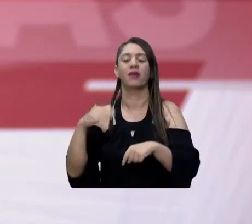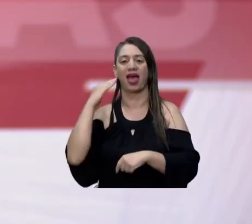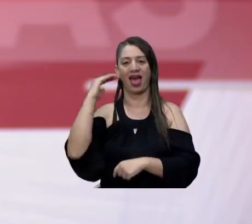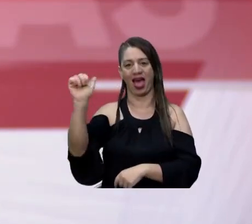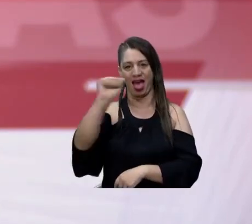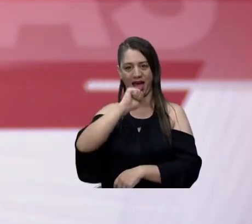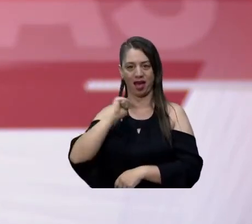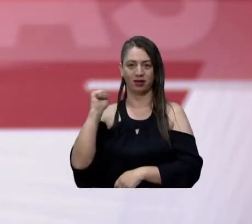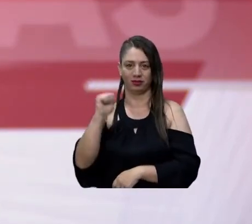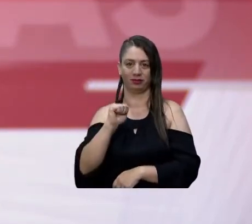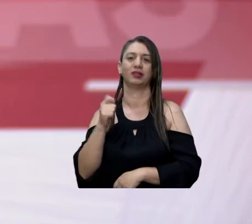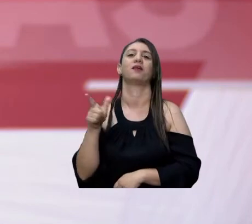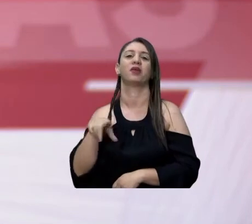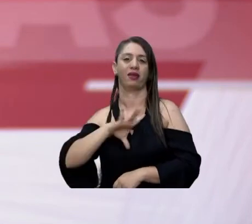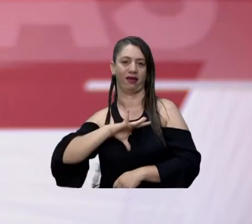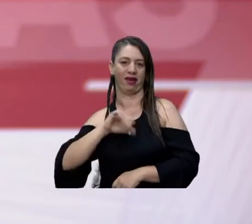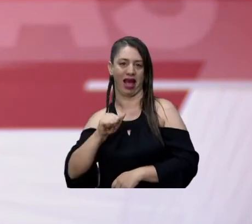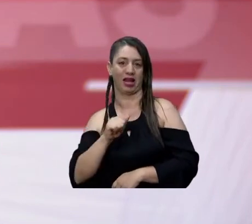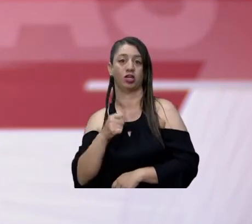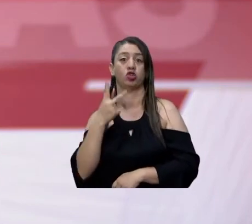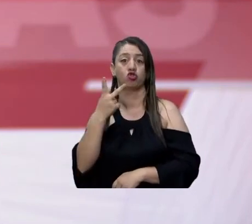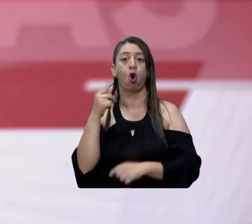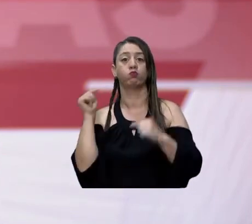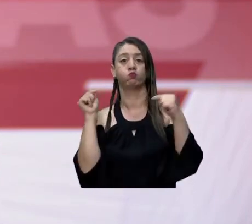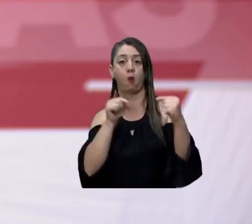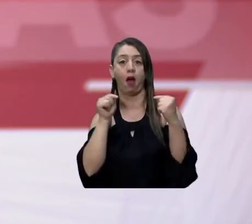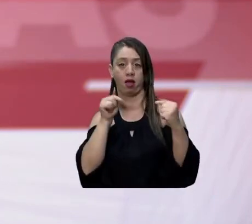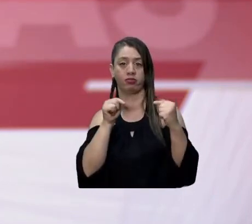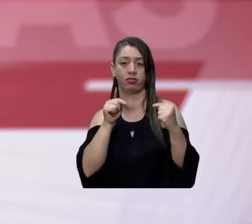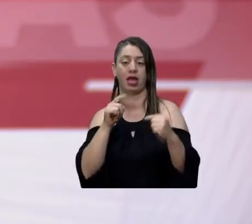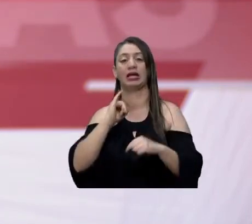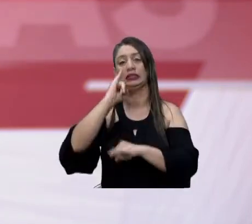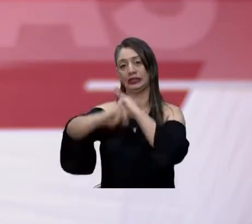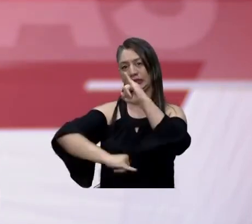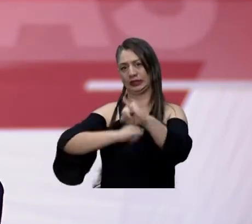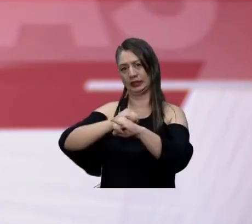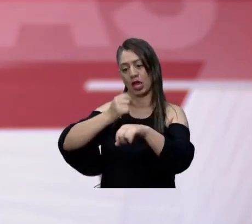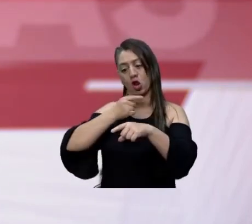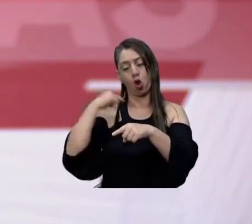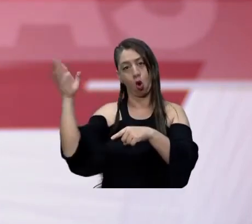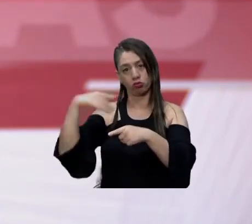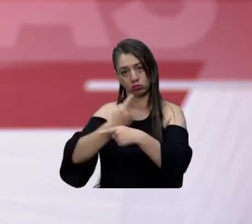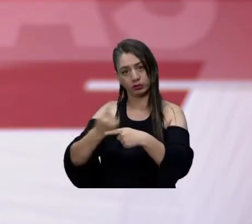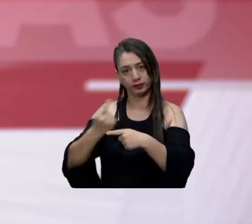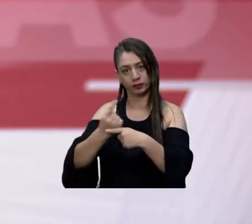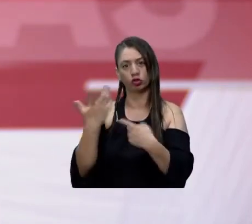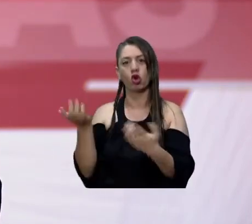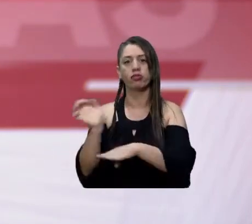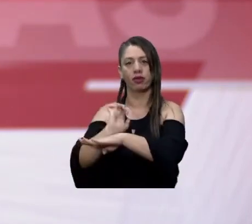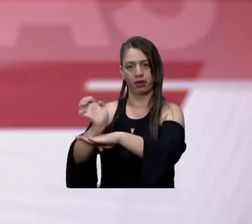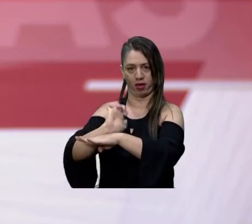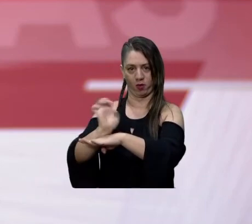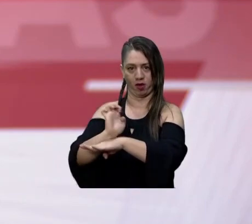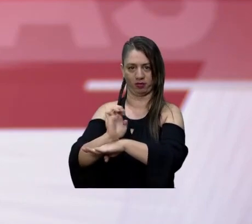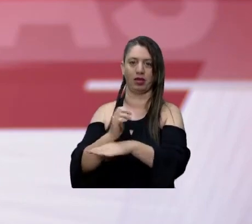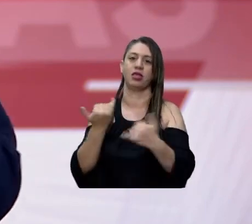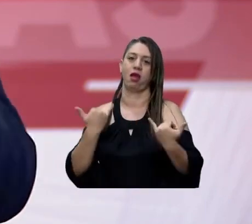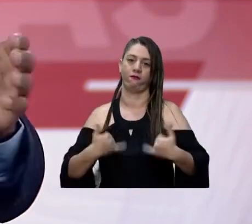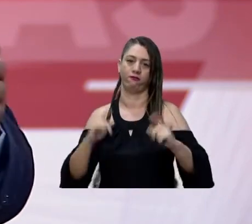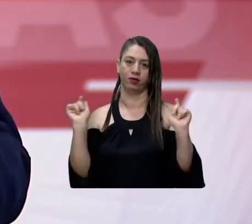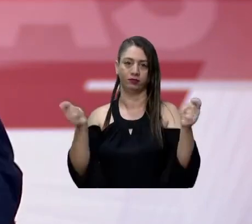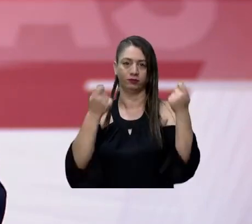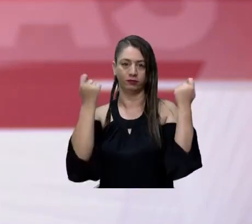chicas del conjunto deportivo Cali. Tendrán 2 partidos amistosos de carácter internacional la semana entrante en territorio ecuatoriano. Vamos a la pausa